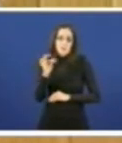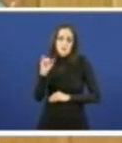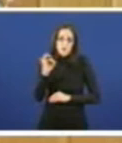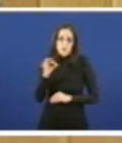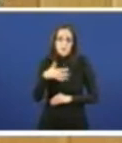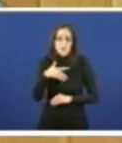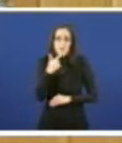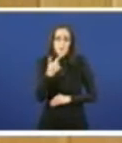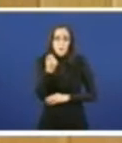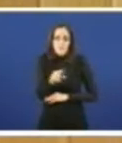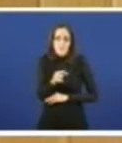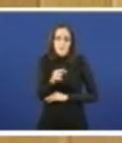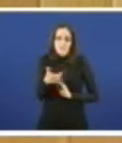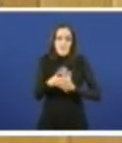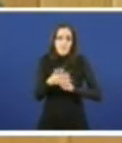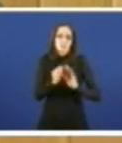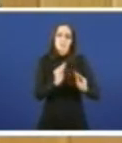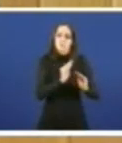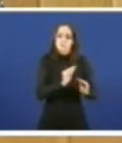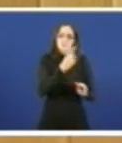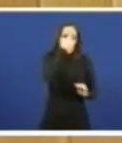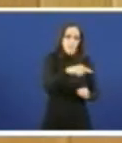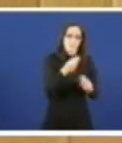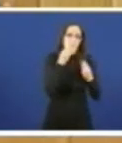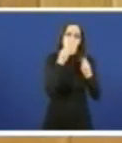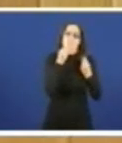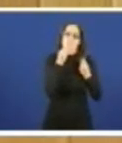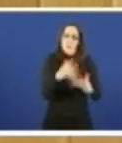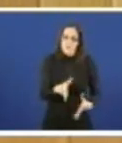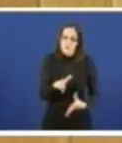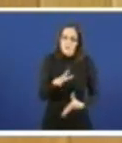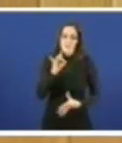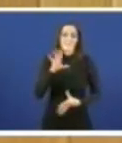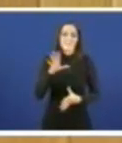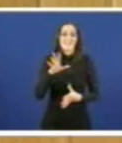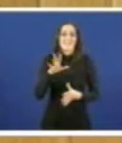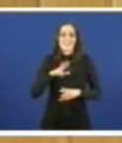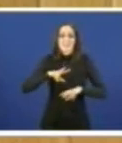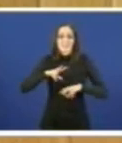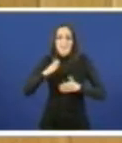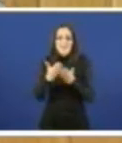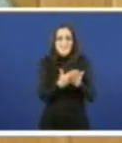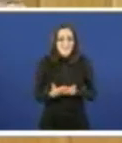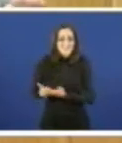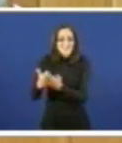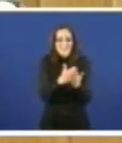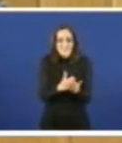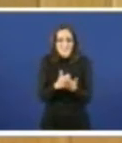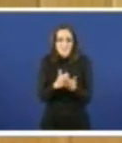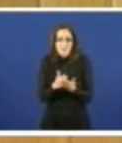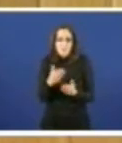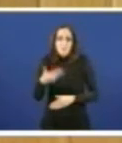fai falta, vostede está tan versado, que lle recorde quen fixo unha famosa tese sobre a filosofía de Heráclito e as